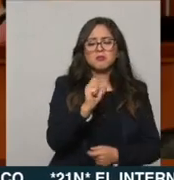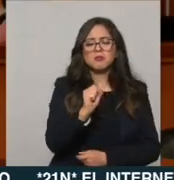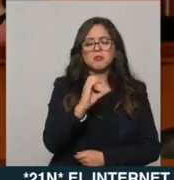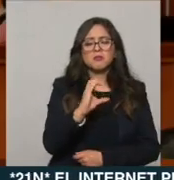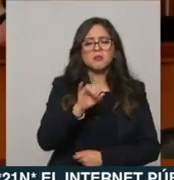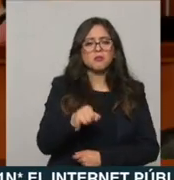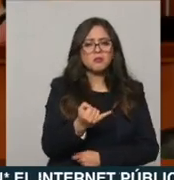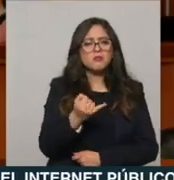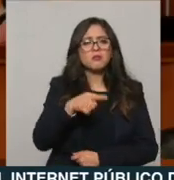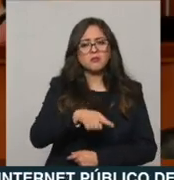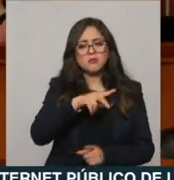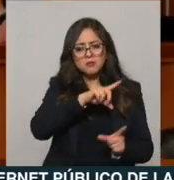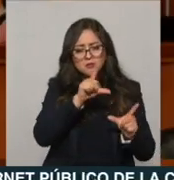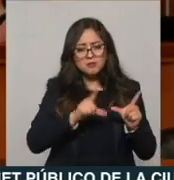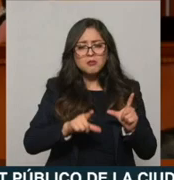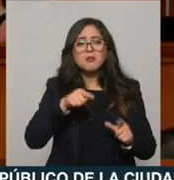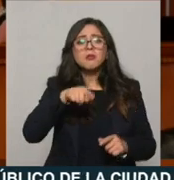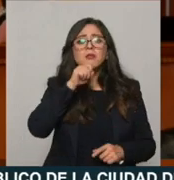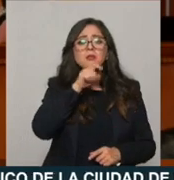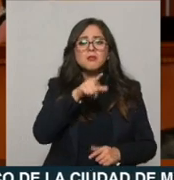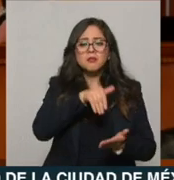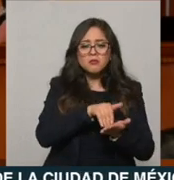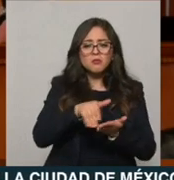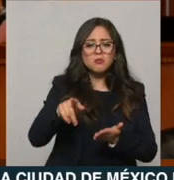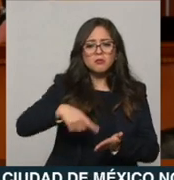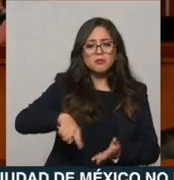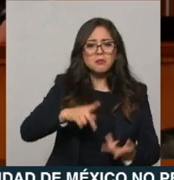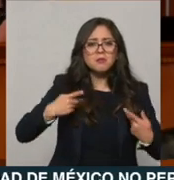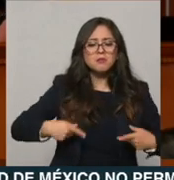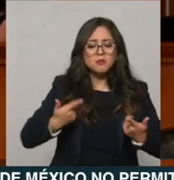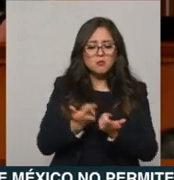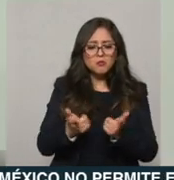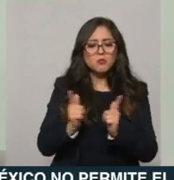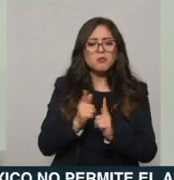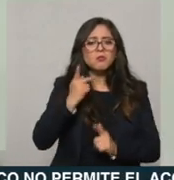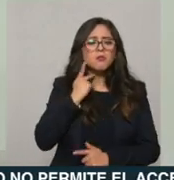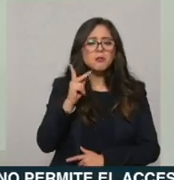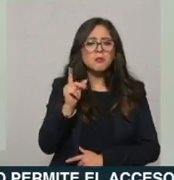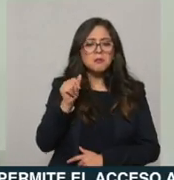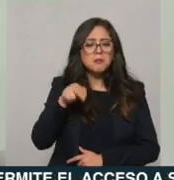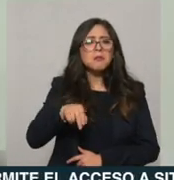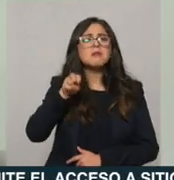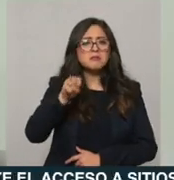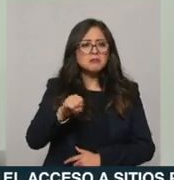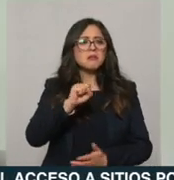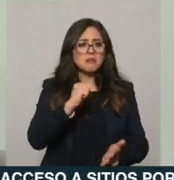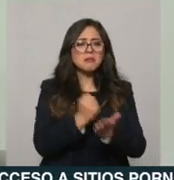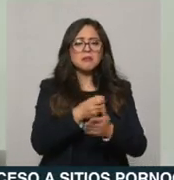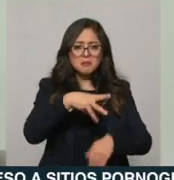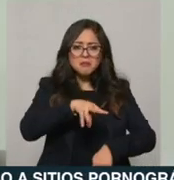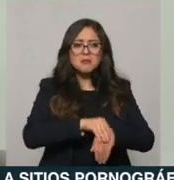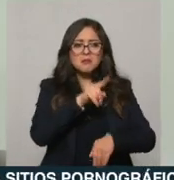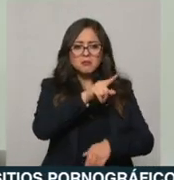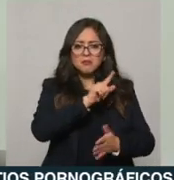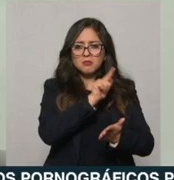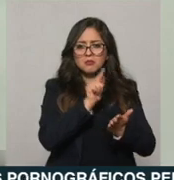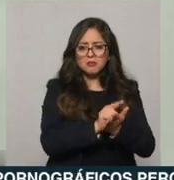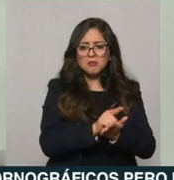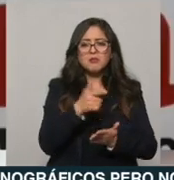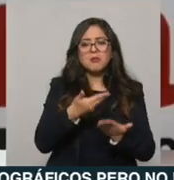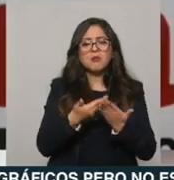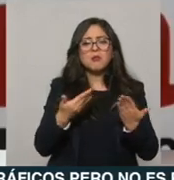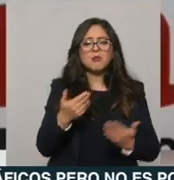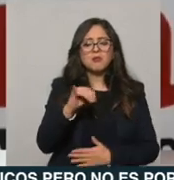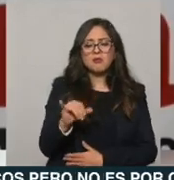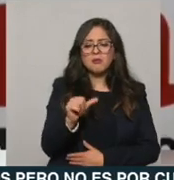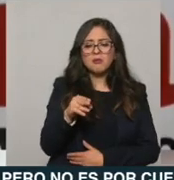y que expulsarán a los legisladores panistas que apoyaron la reforma. Con la aprobación de esta, el gobernador electo Jaime